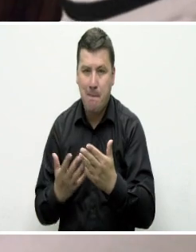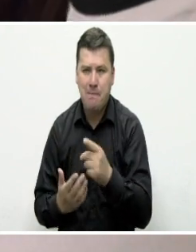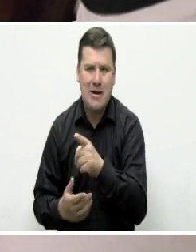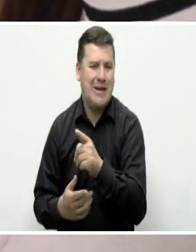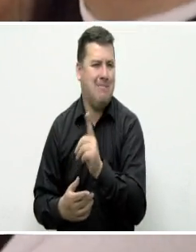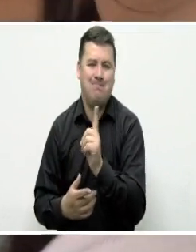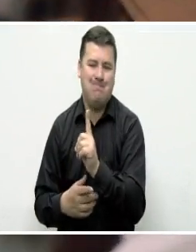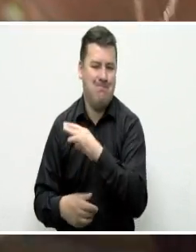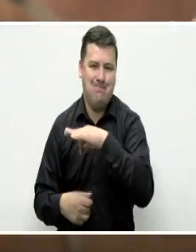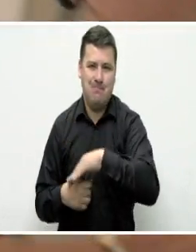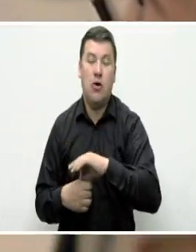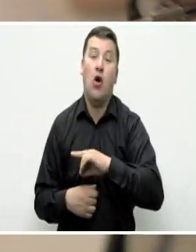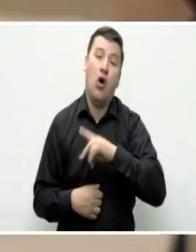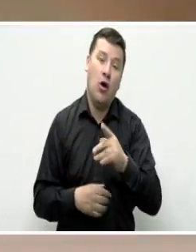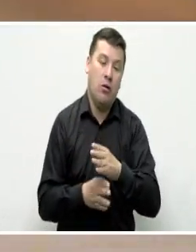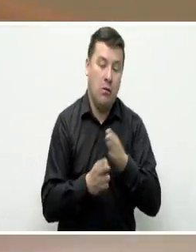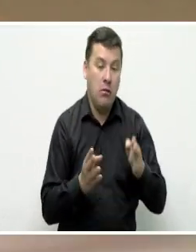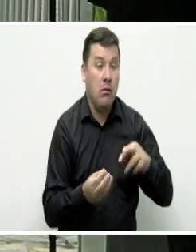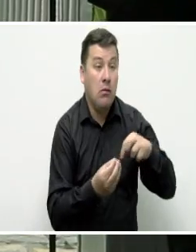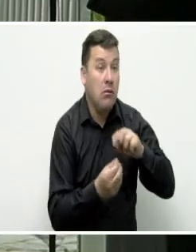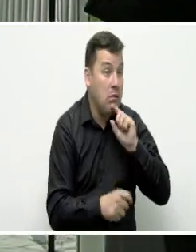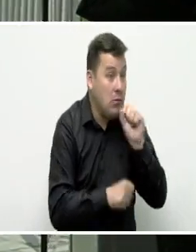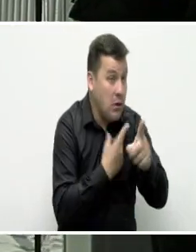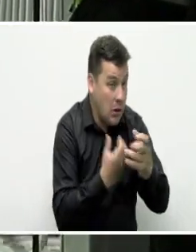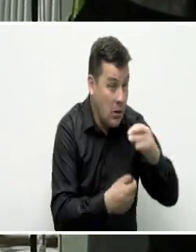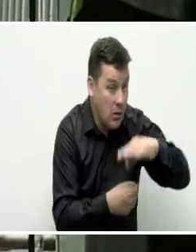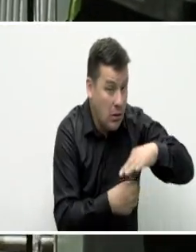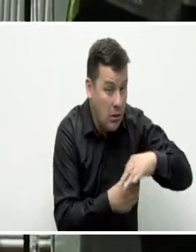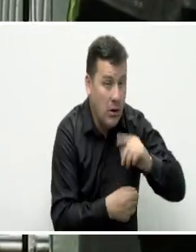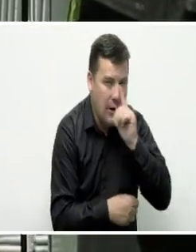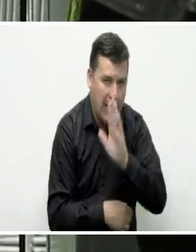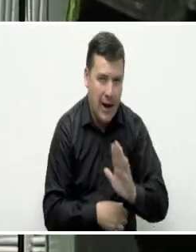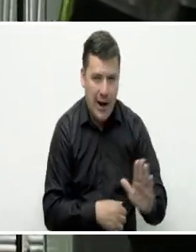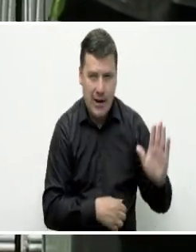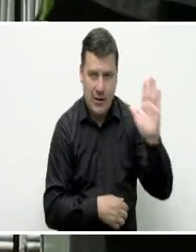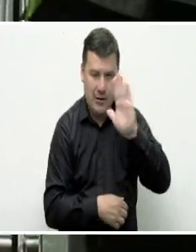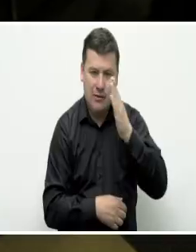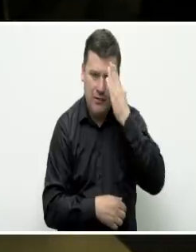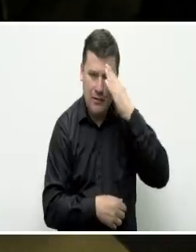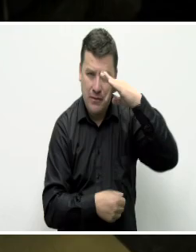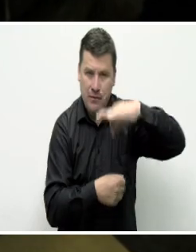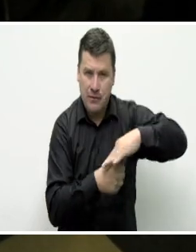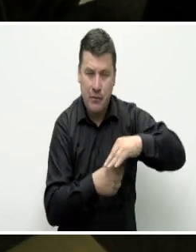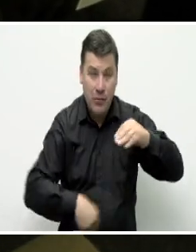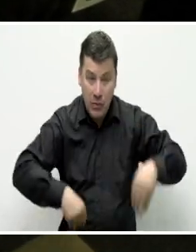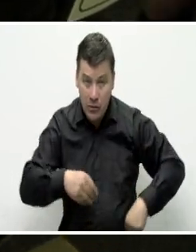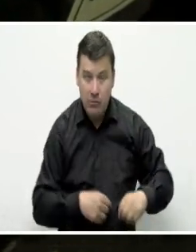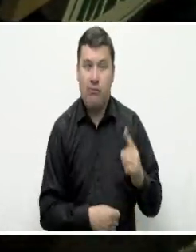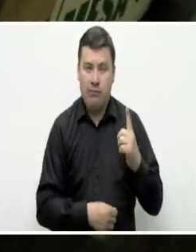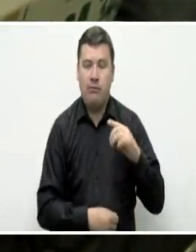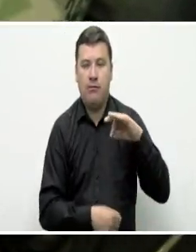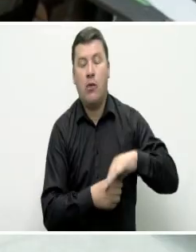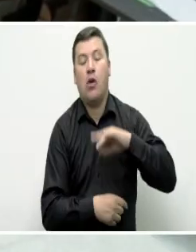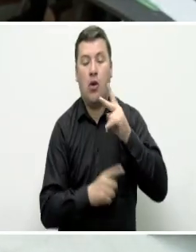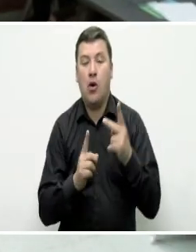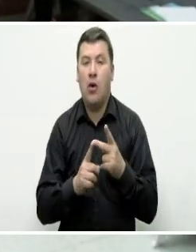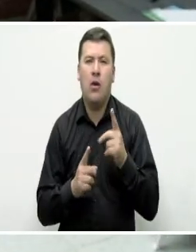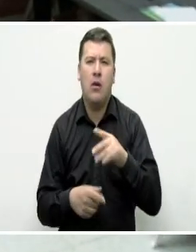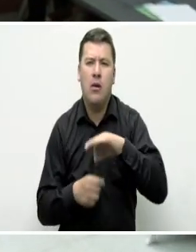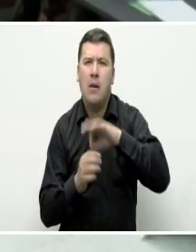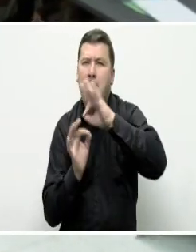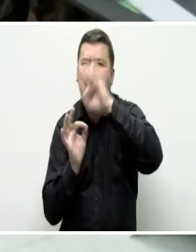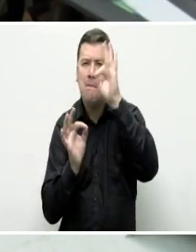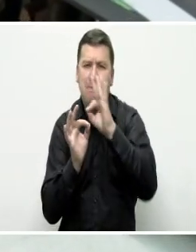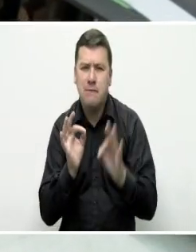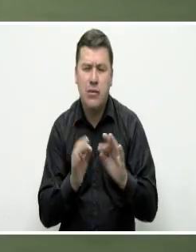Igualmente se realizaron 2 consultas populares, una de carácter nacional, como lo fue la Consulta Popular Anticorrupción, y otra de carácter municipal